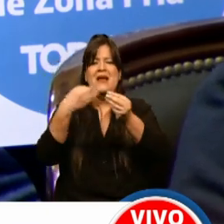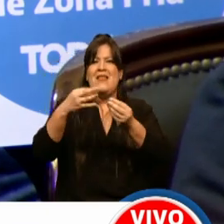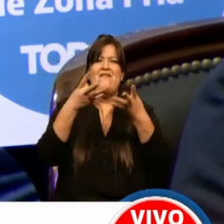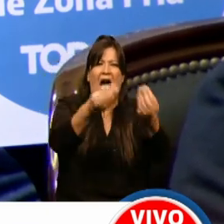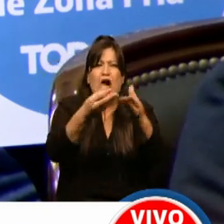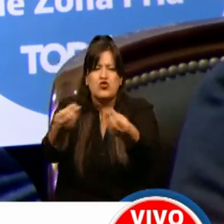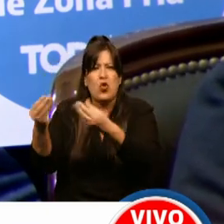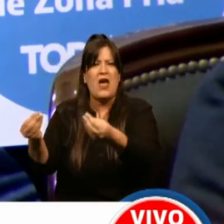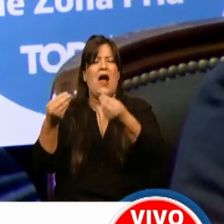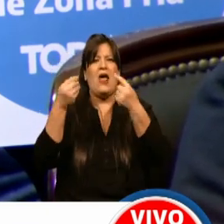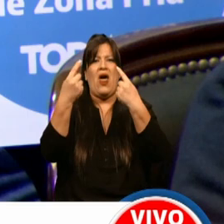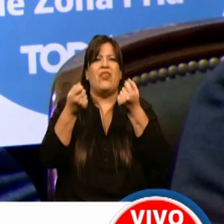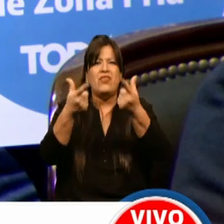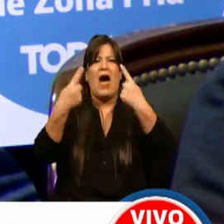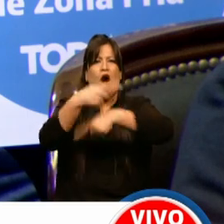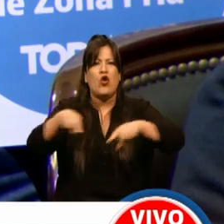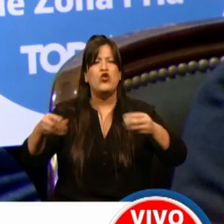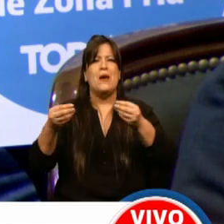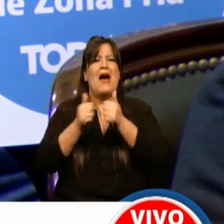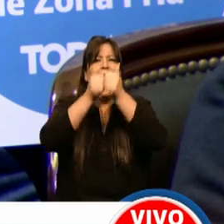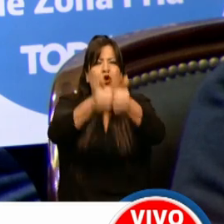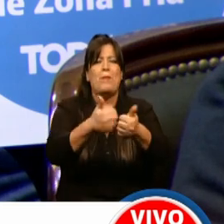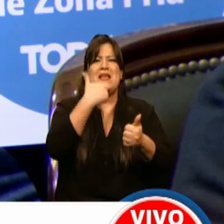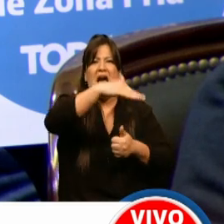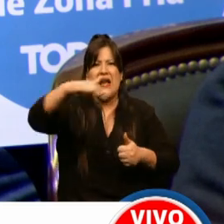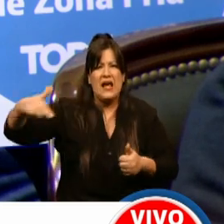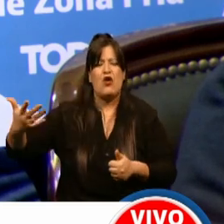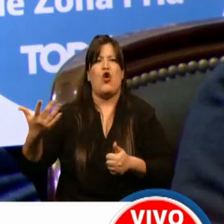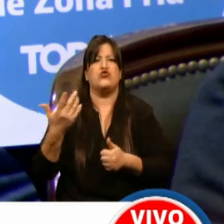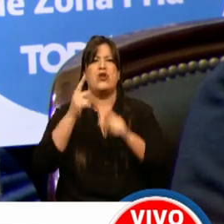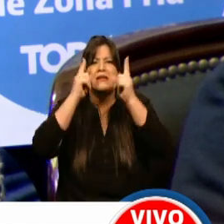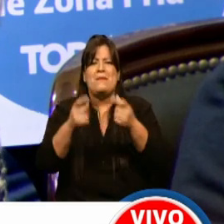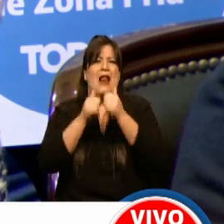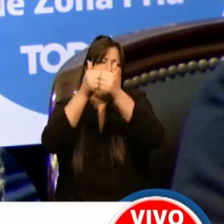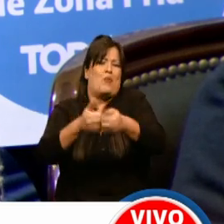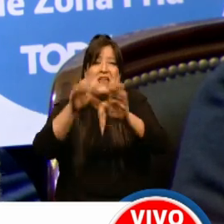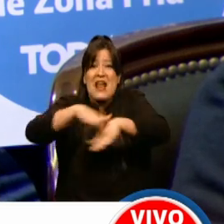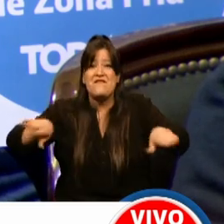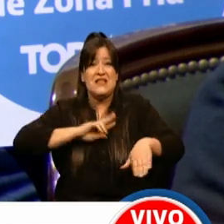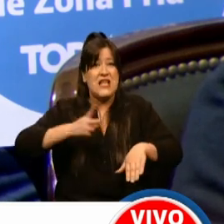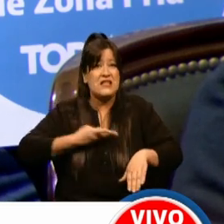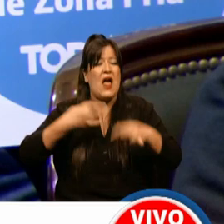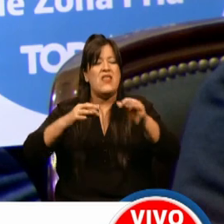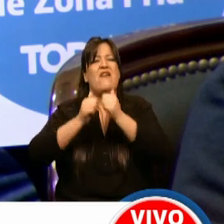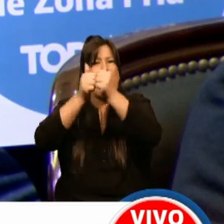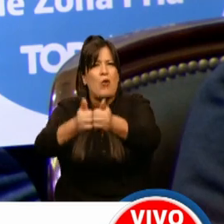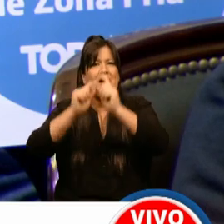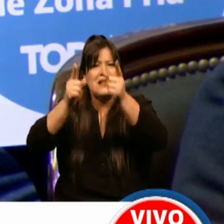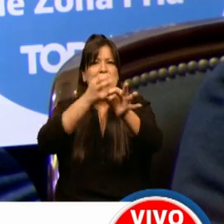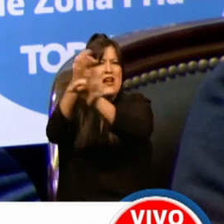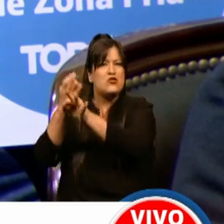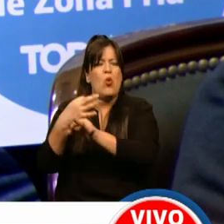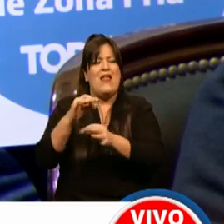para darles herramientas para acompañar a sus hijos para acompañar a las infancias trans hay que acompañar también a las